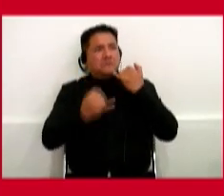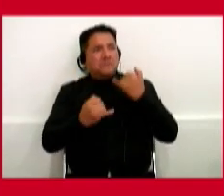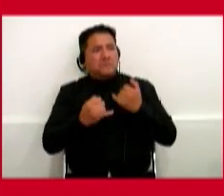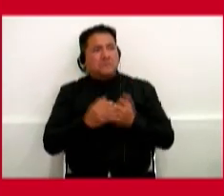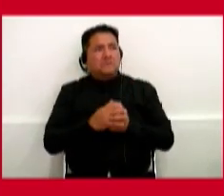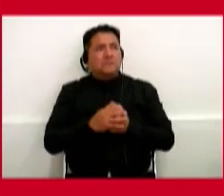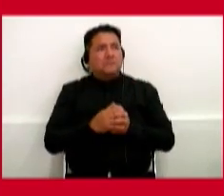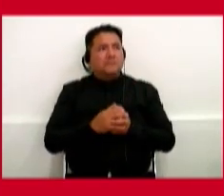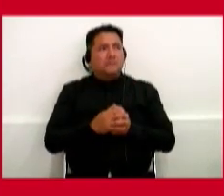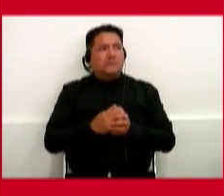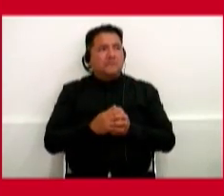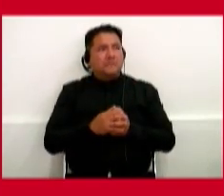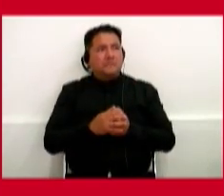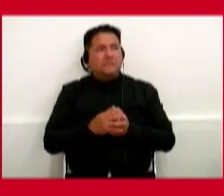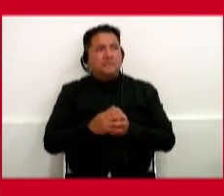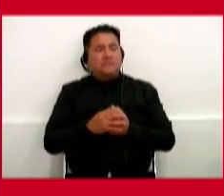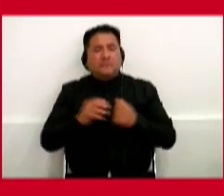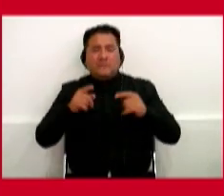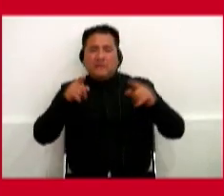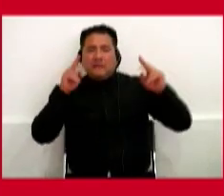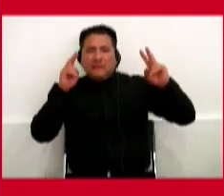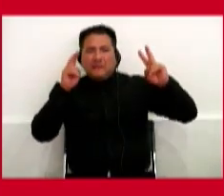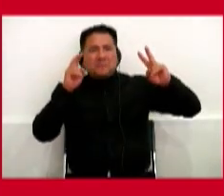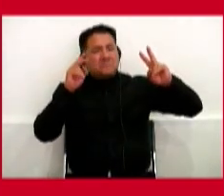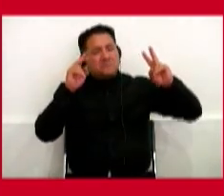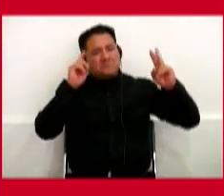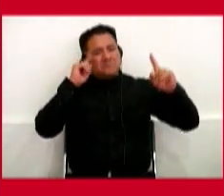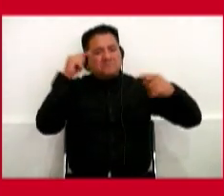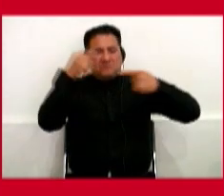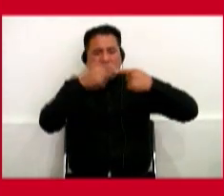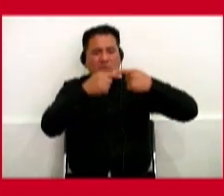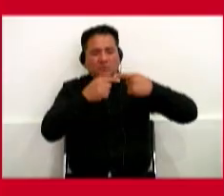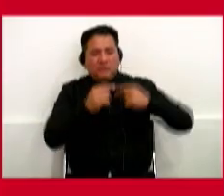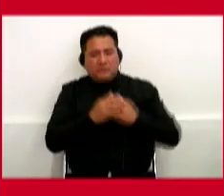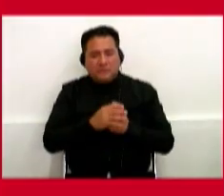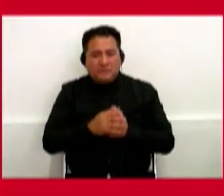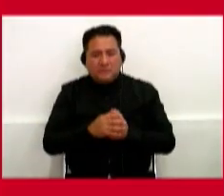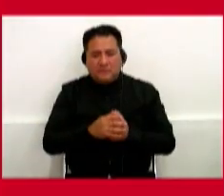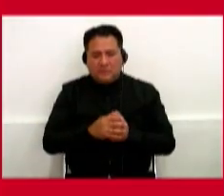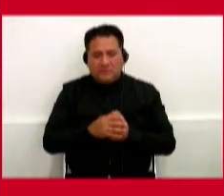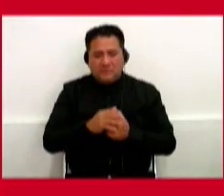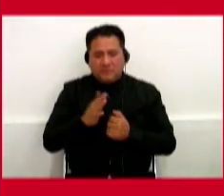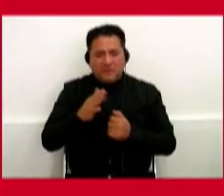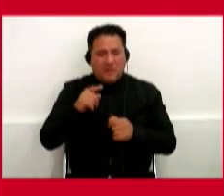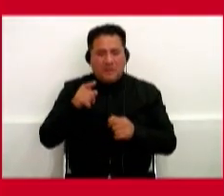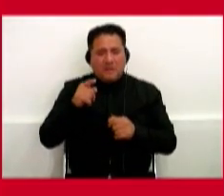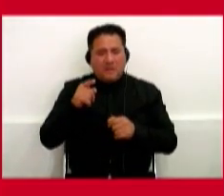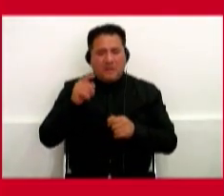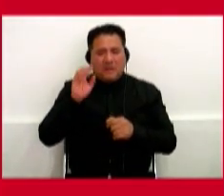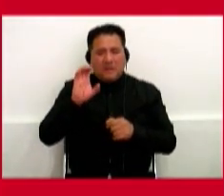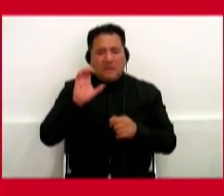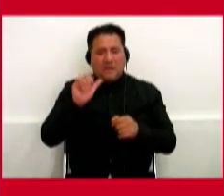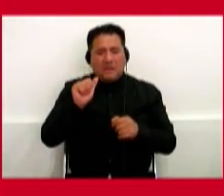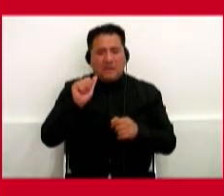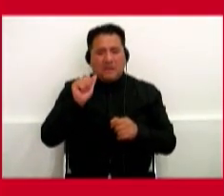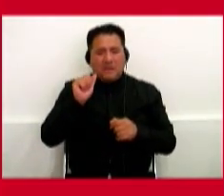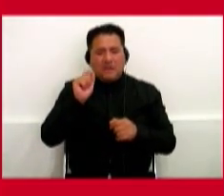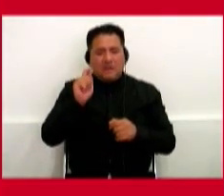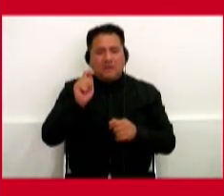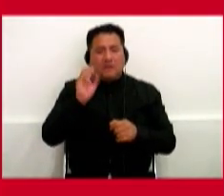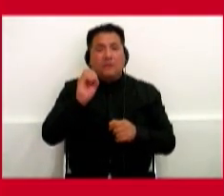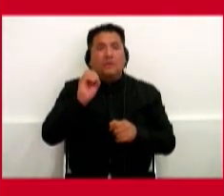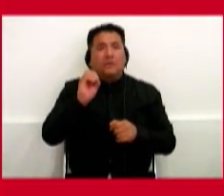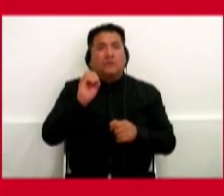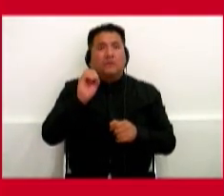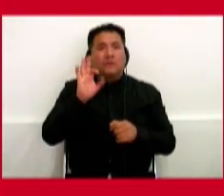el tema de optimización de NPV va muy de la mano con el tema del cutoff. Por lo cual, también la invitación es acá, no